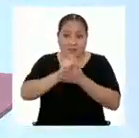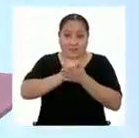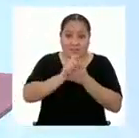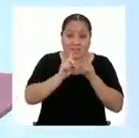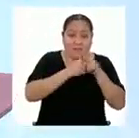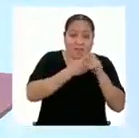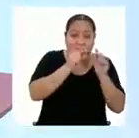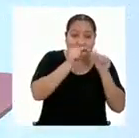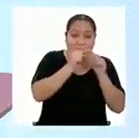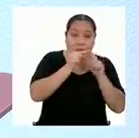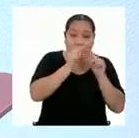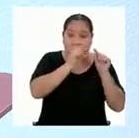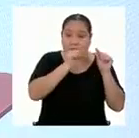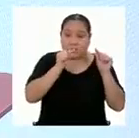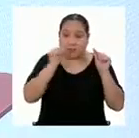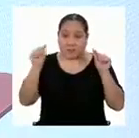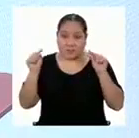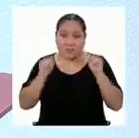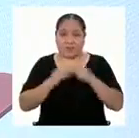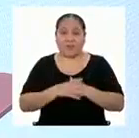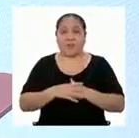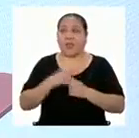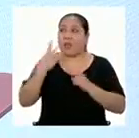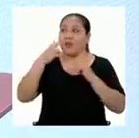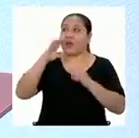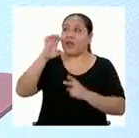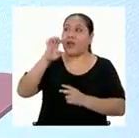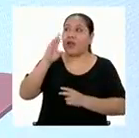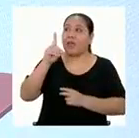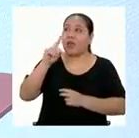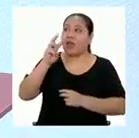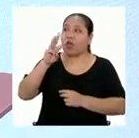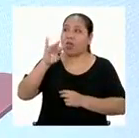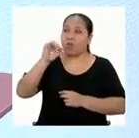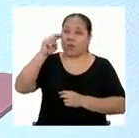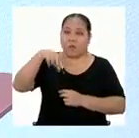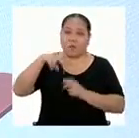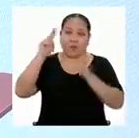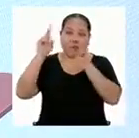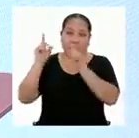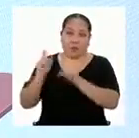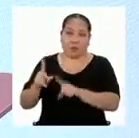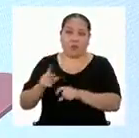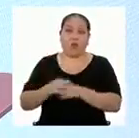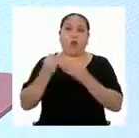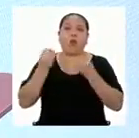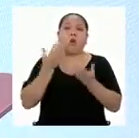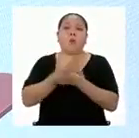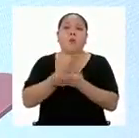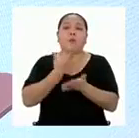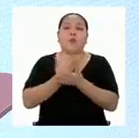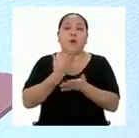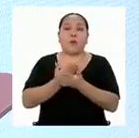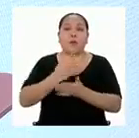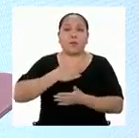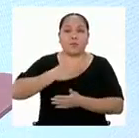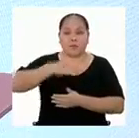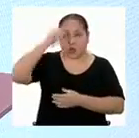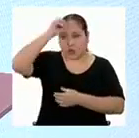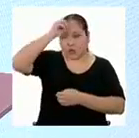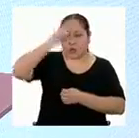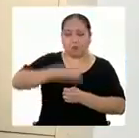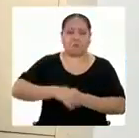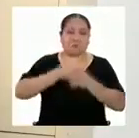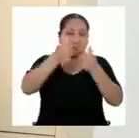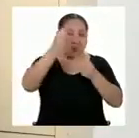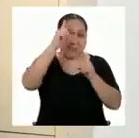sabe, profe. Ahora nos vamos con Edwin de Chachapollas, quien nos pregunta: ¿cómo debo sustentar mis opiniones? Buena